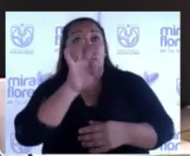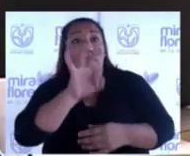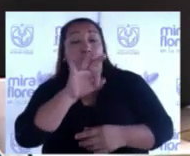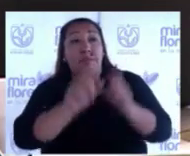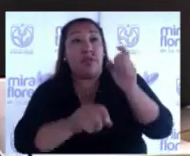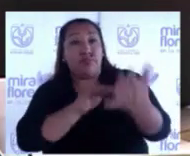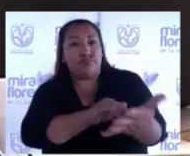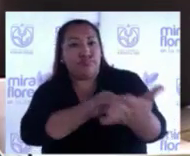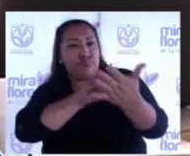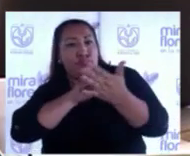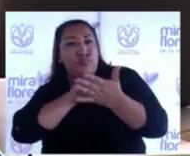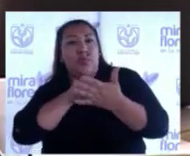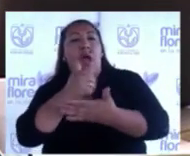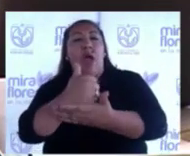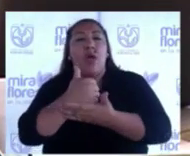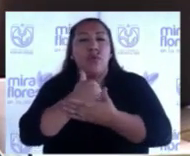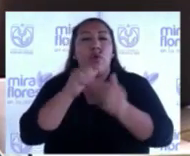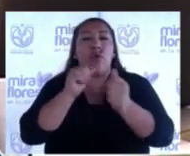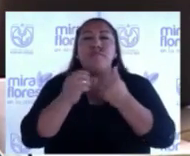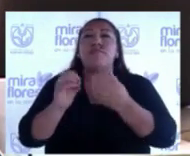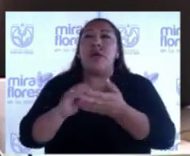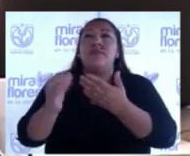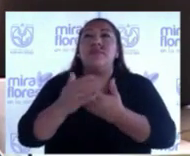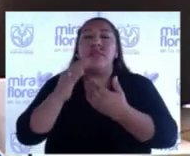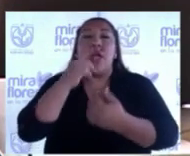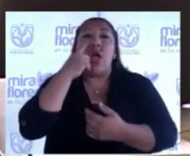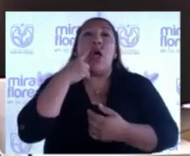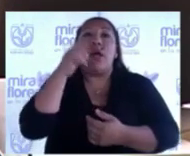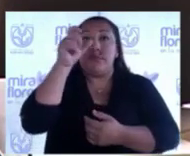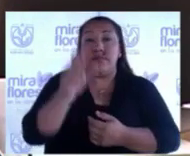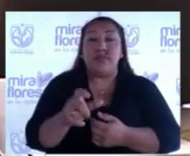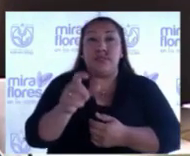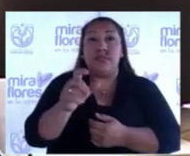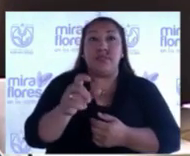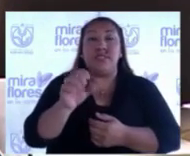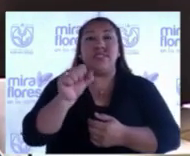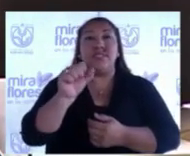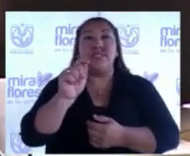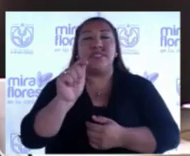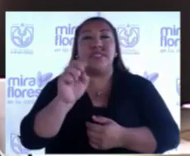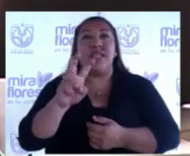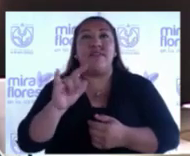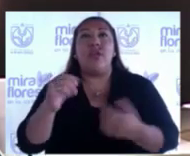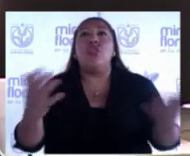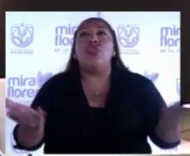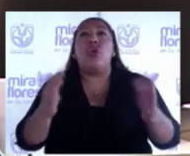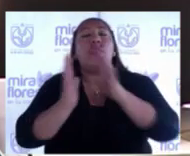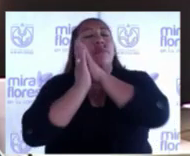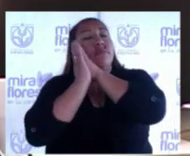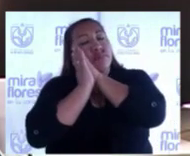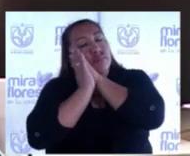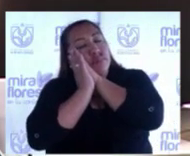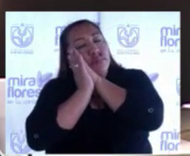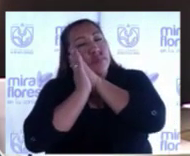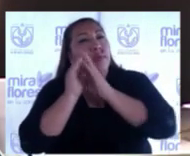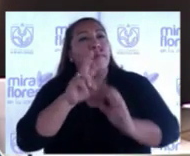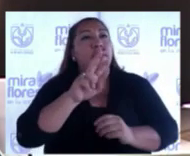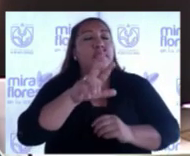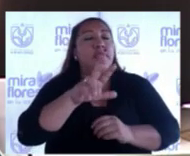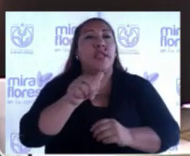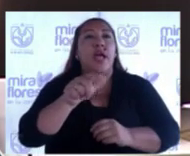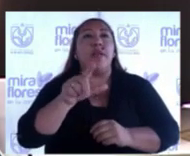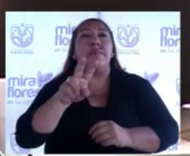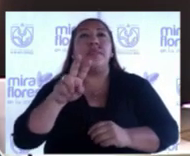ambas doctoras al ayudarnos con facilitar que el señor de Roche tenga donde hospedarse por unos días del 23 al 29